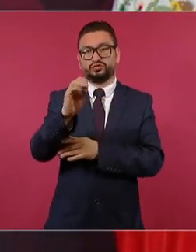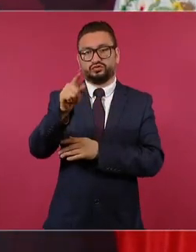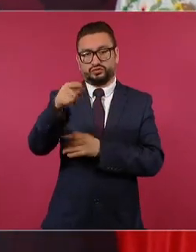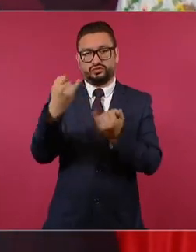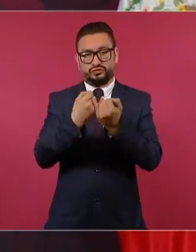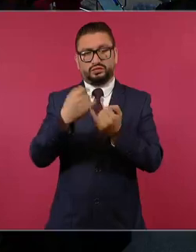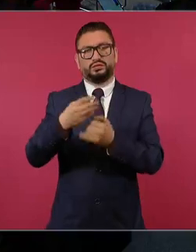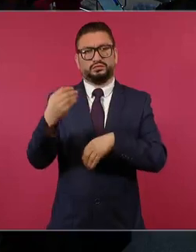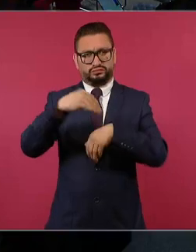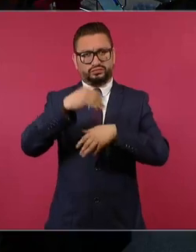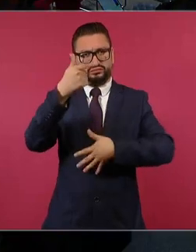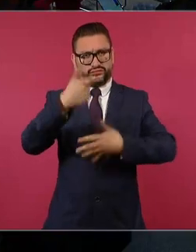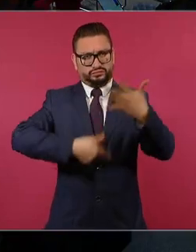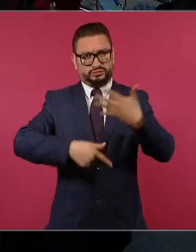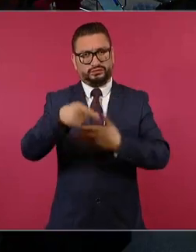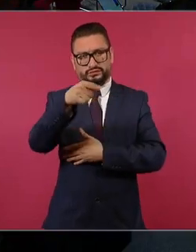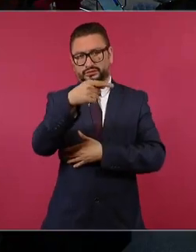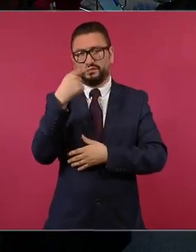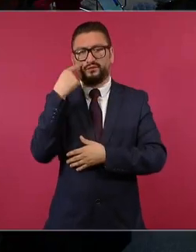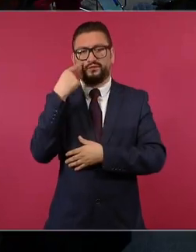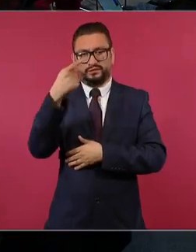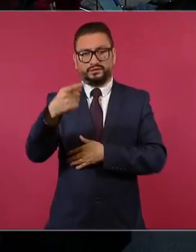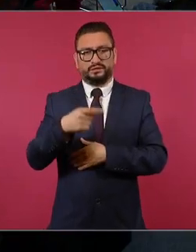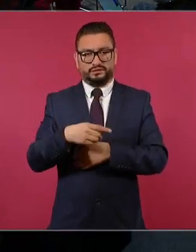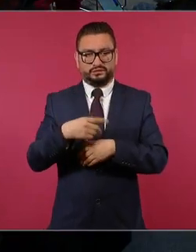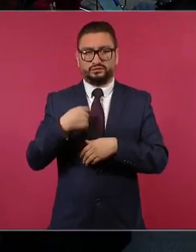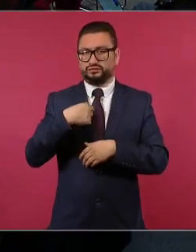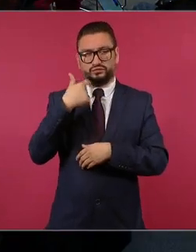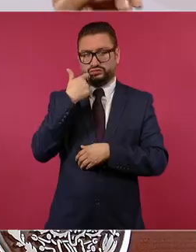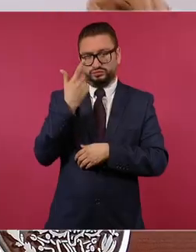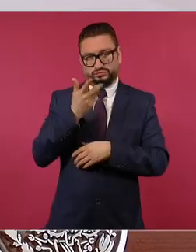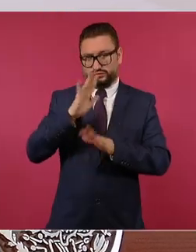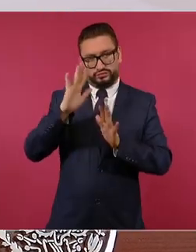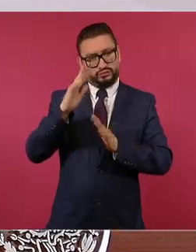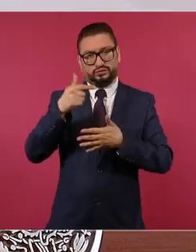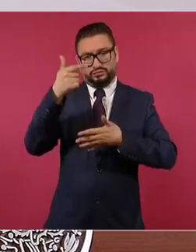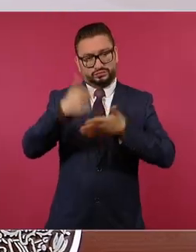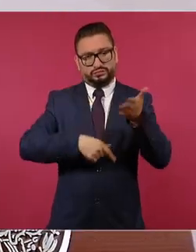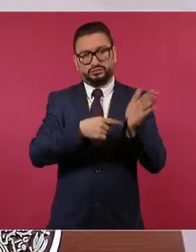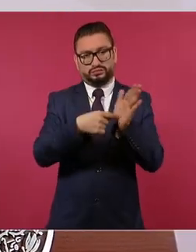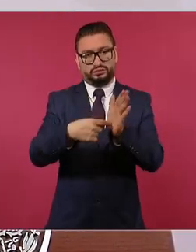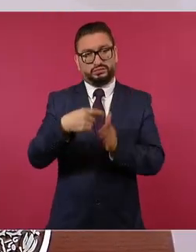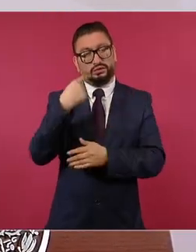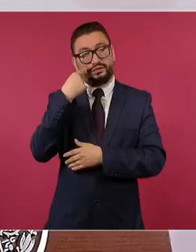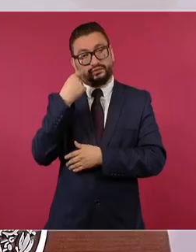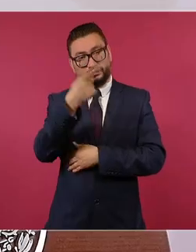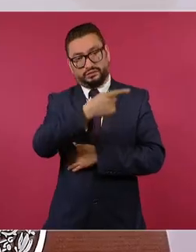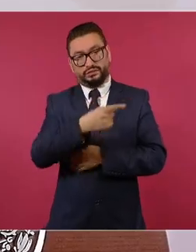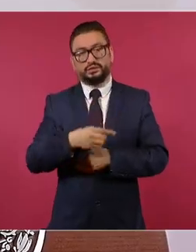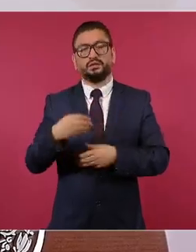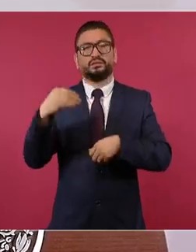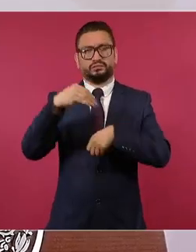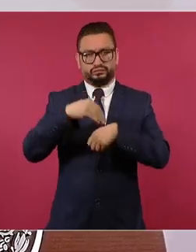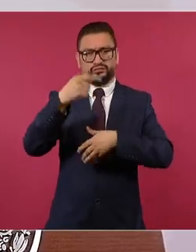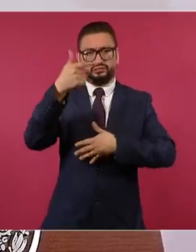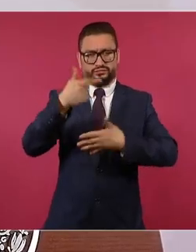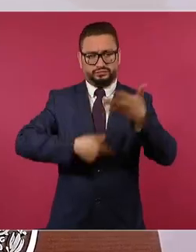lista, fíjate lo que provocas, porque yo no quería hablar de eso, pero pon la